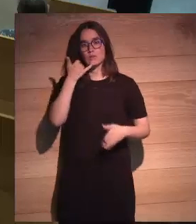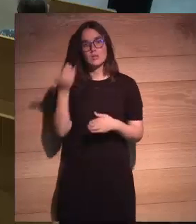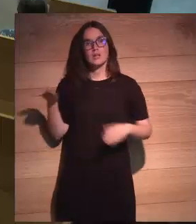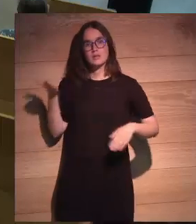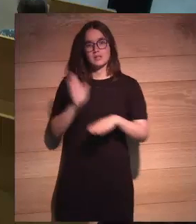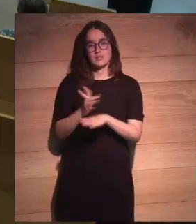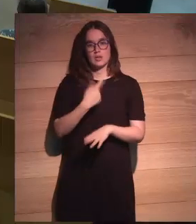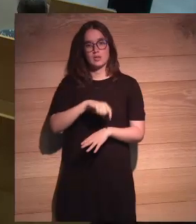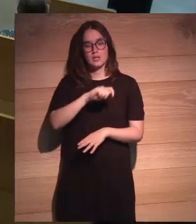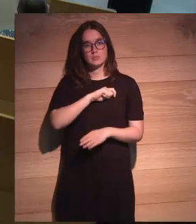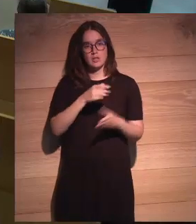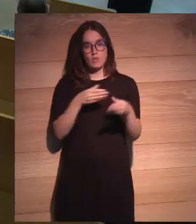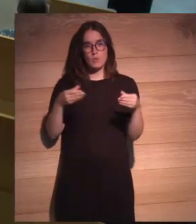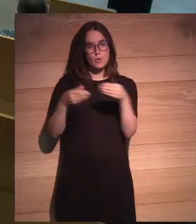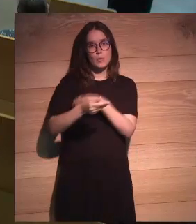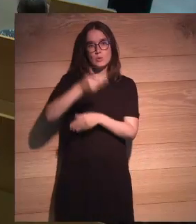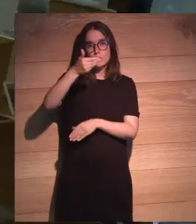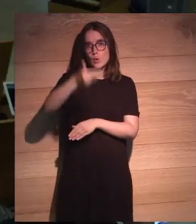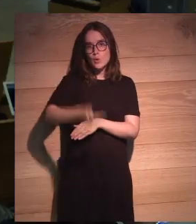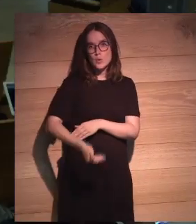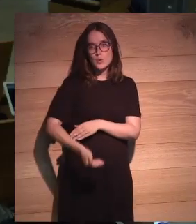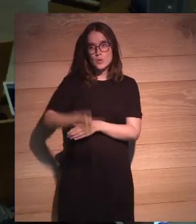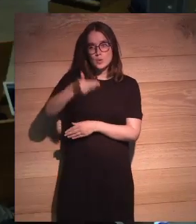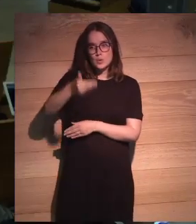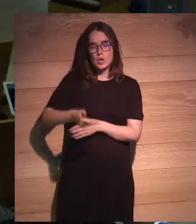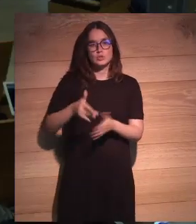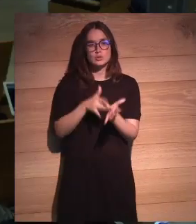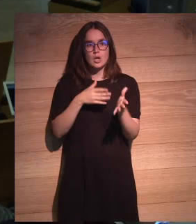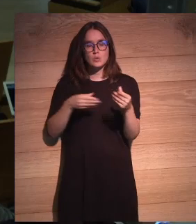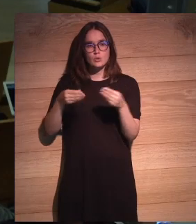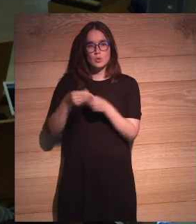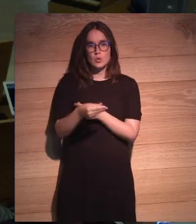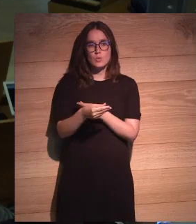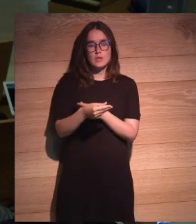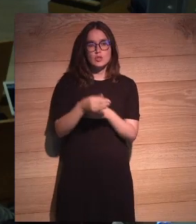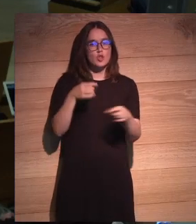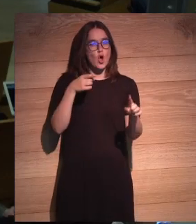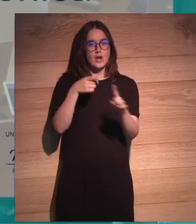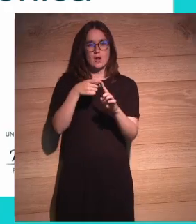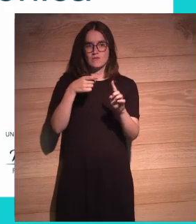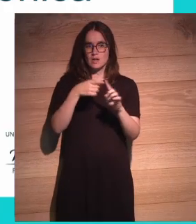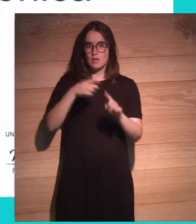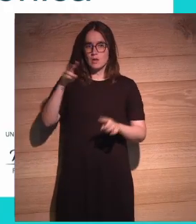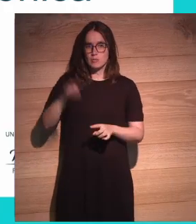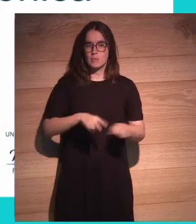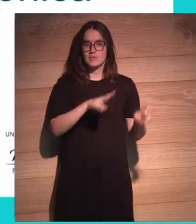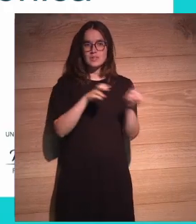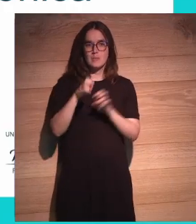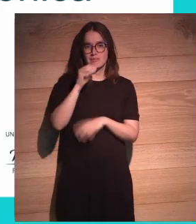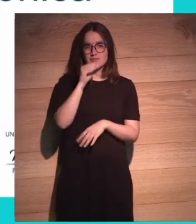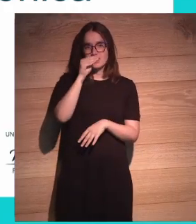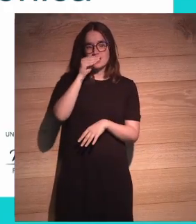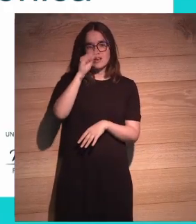presentación en España de un documento muy relevante y que es un documento de referencia sobre la